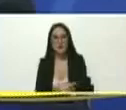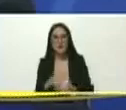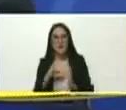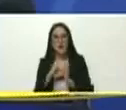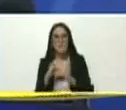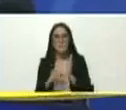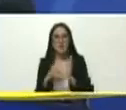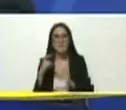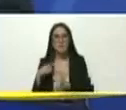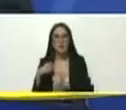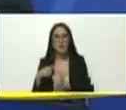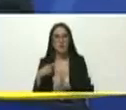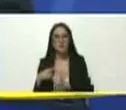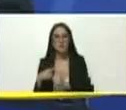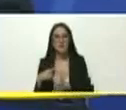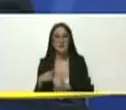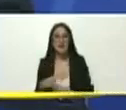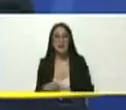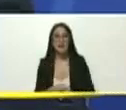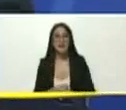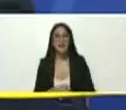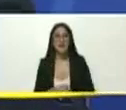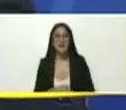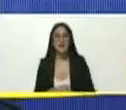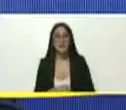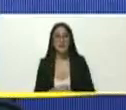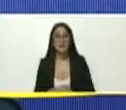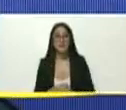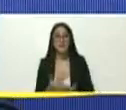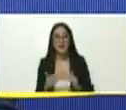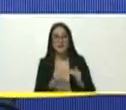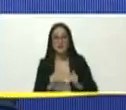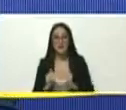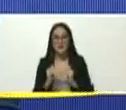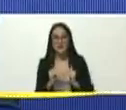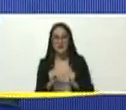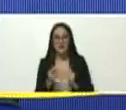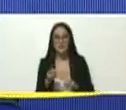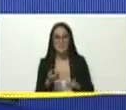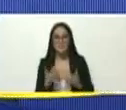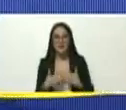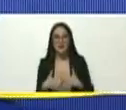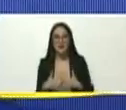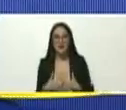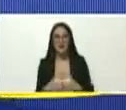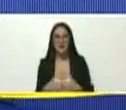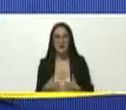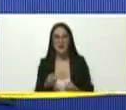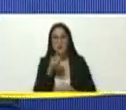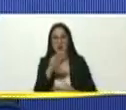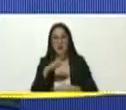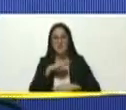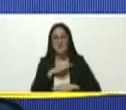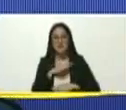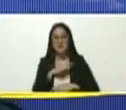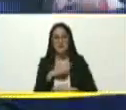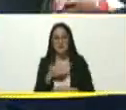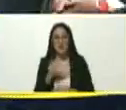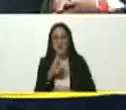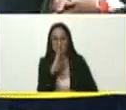Plus, que defendamos la estabilidad del mercado y los beneficios que tiene de